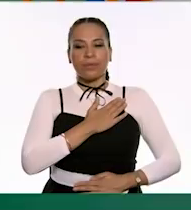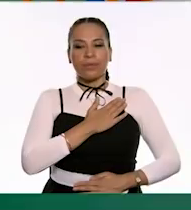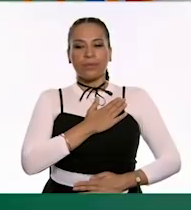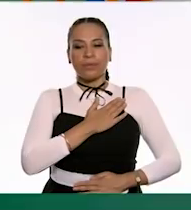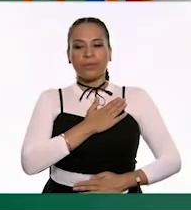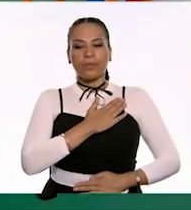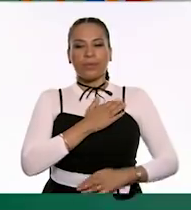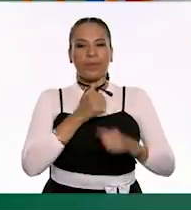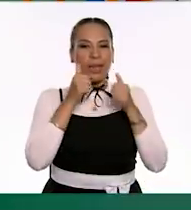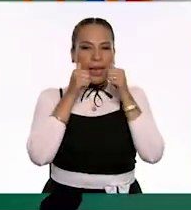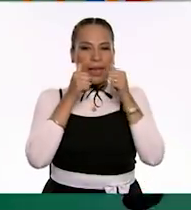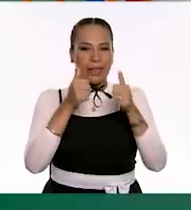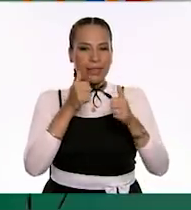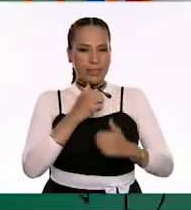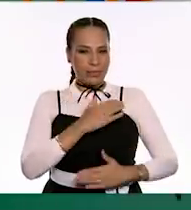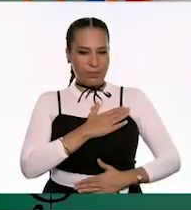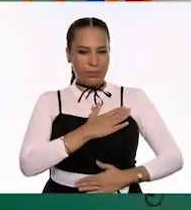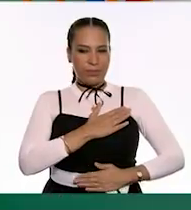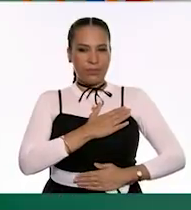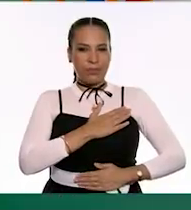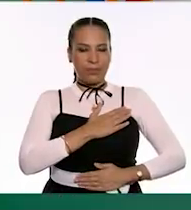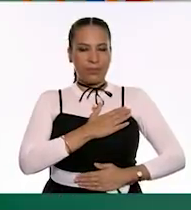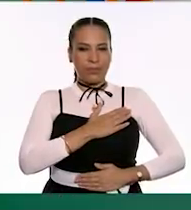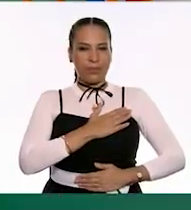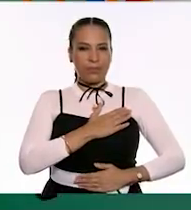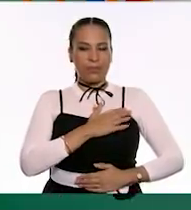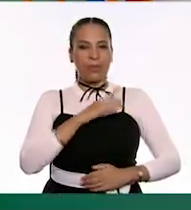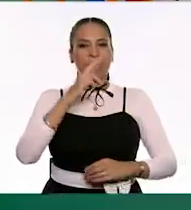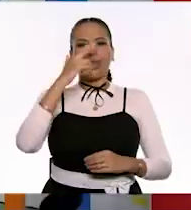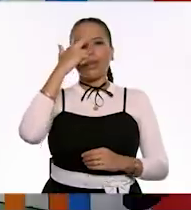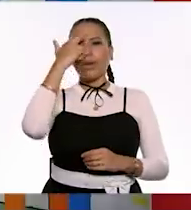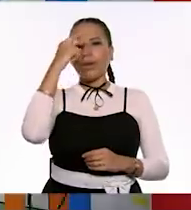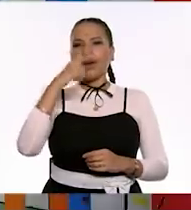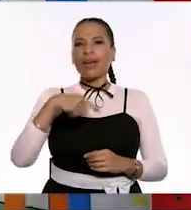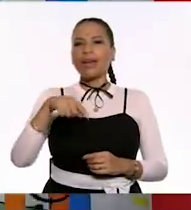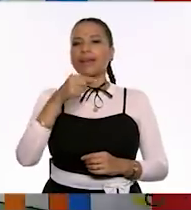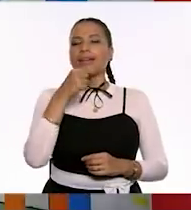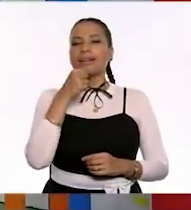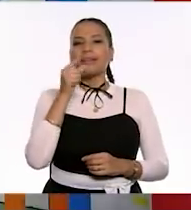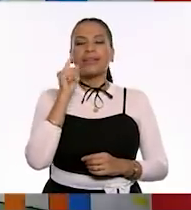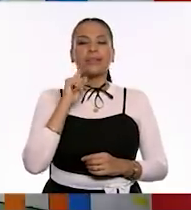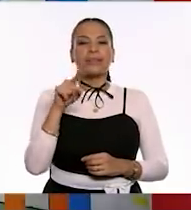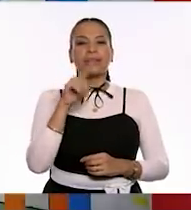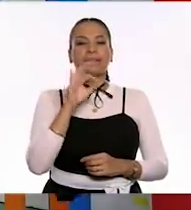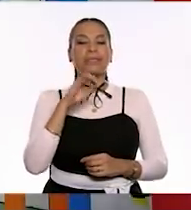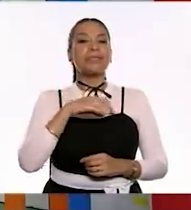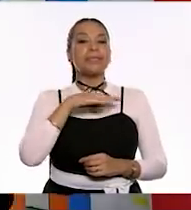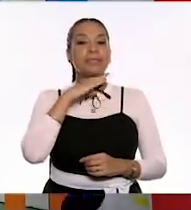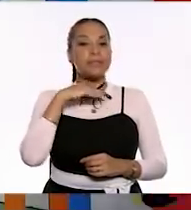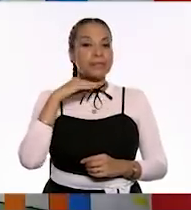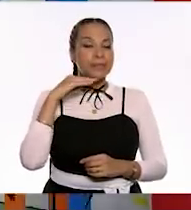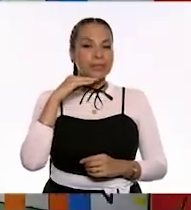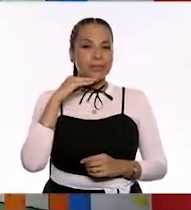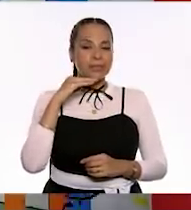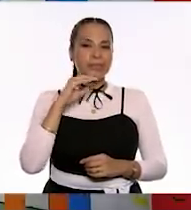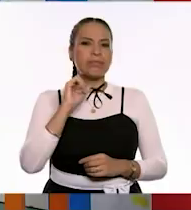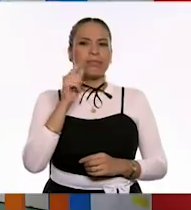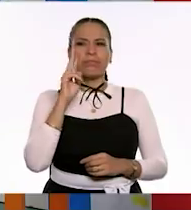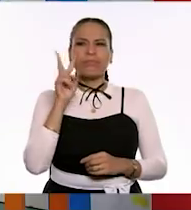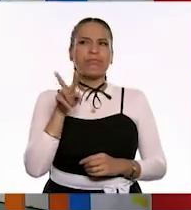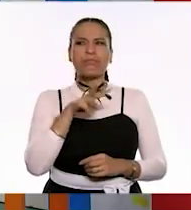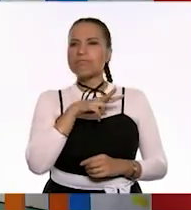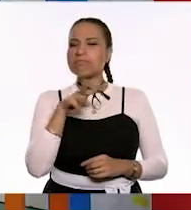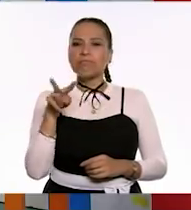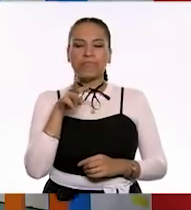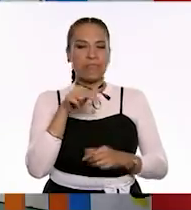para poner atención. Cuando recuerden, niñas y niños, cuando estén un poco distraídos, un poco dispersos